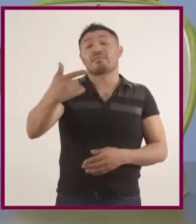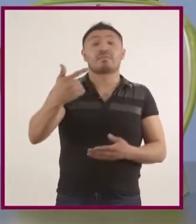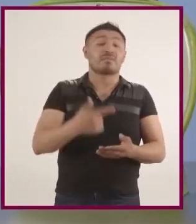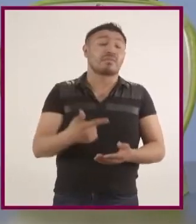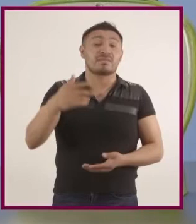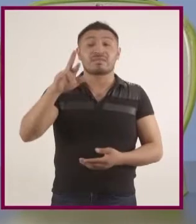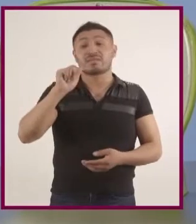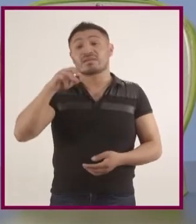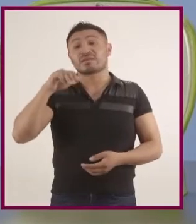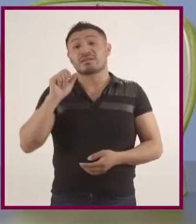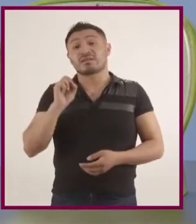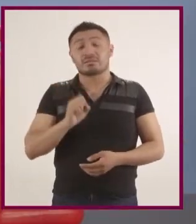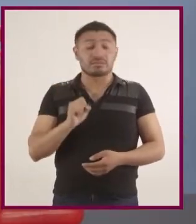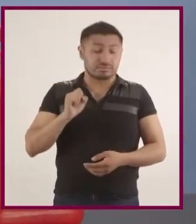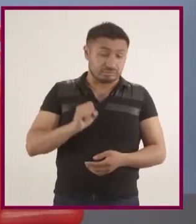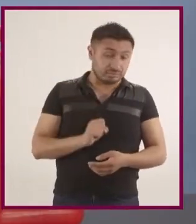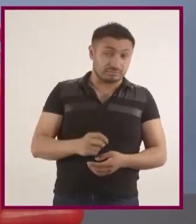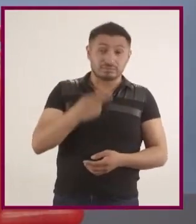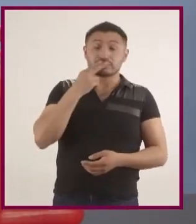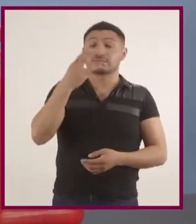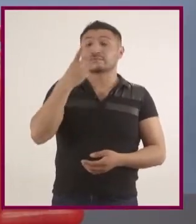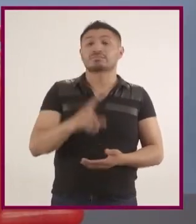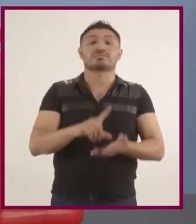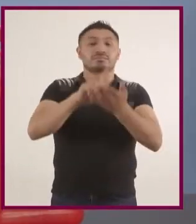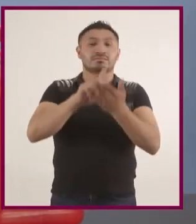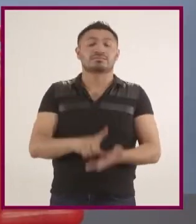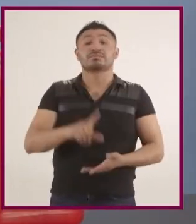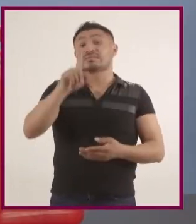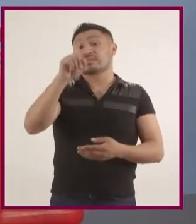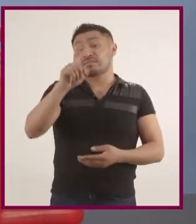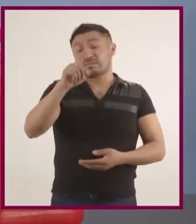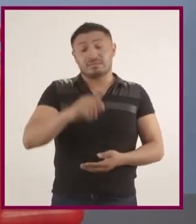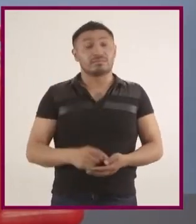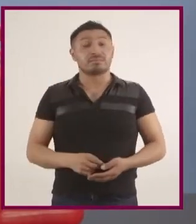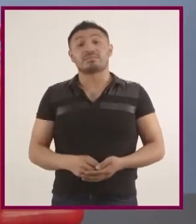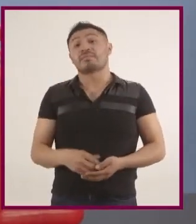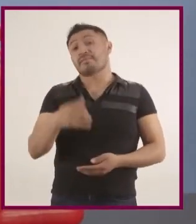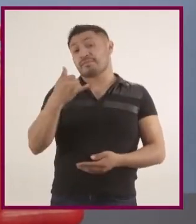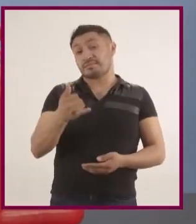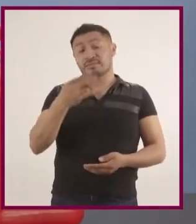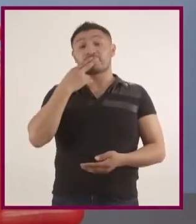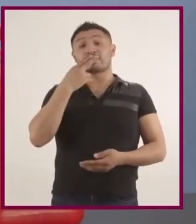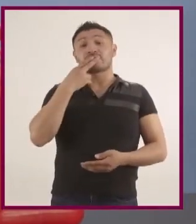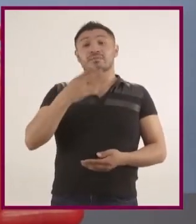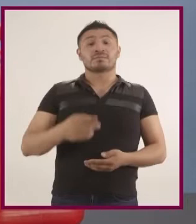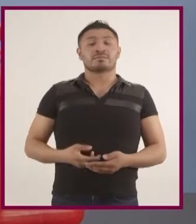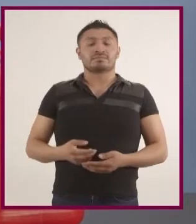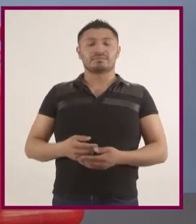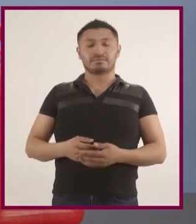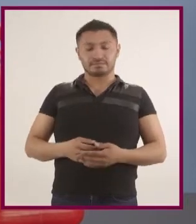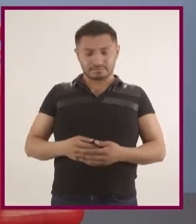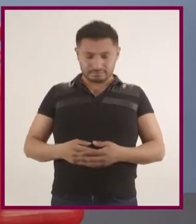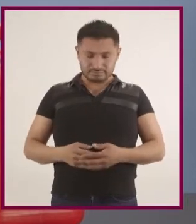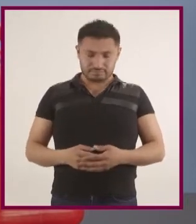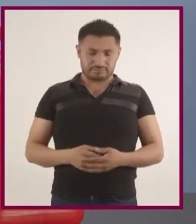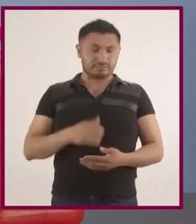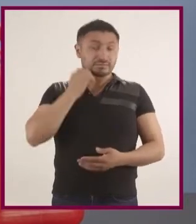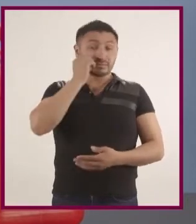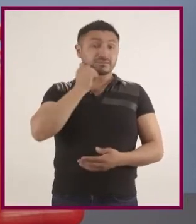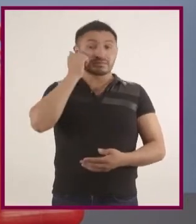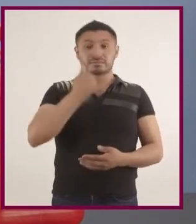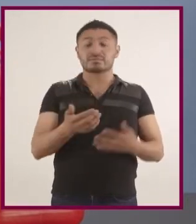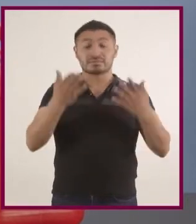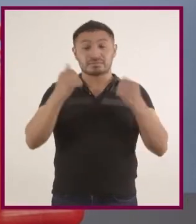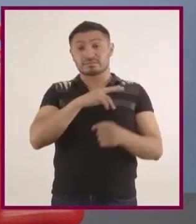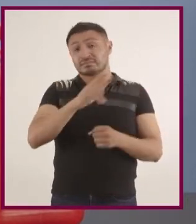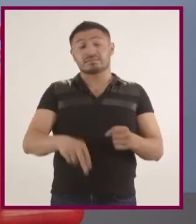gramos vamos a usar 3 litros de agua y vamos a usar si no los nuestros jabones no